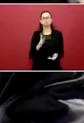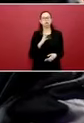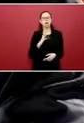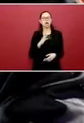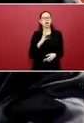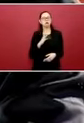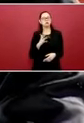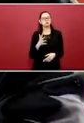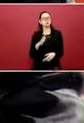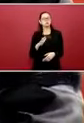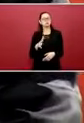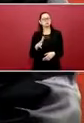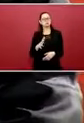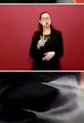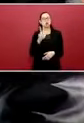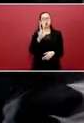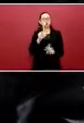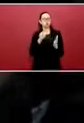alrededor de